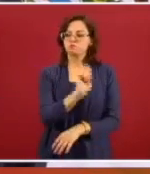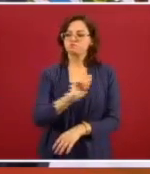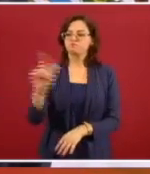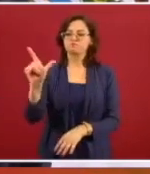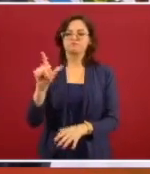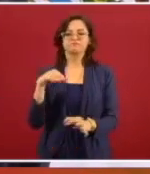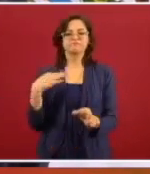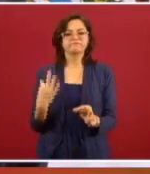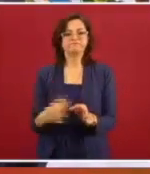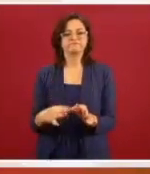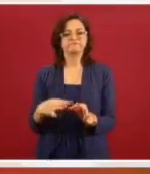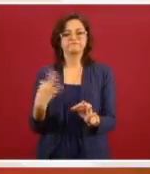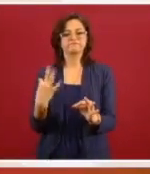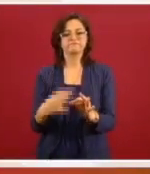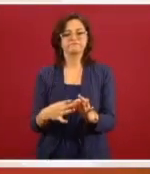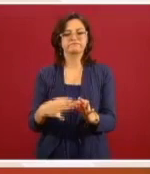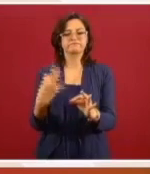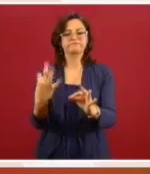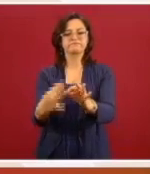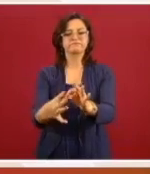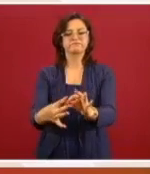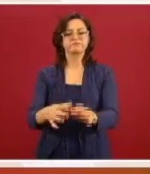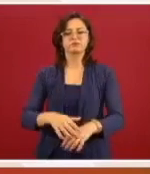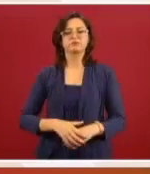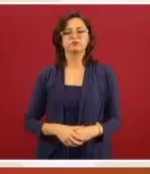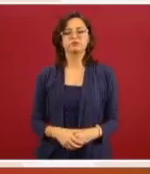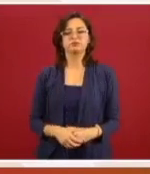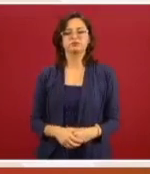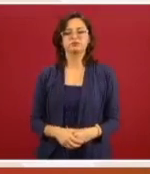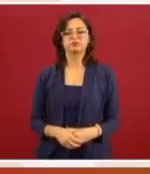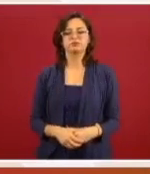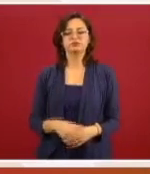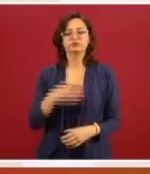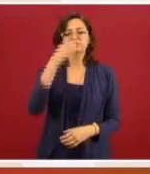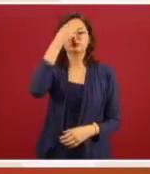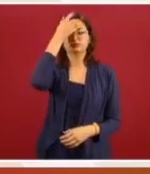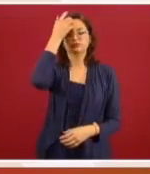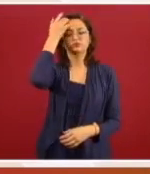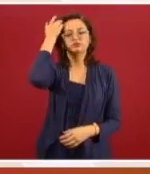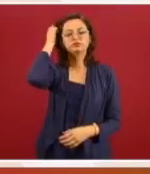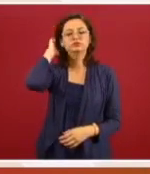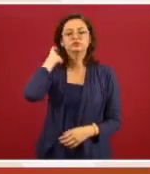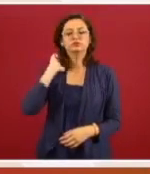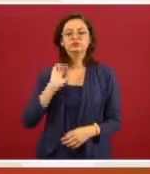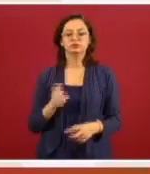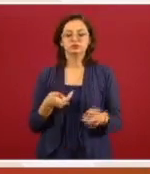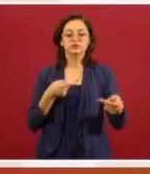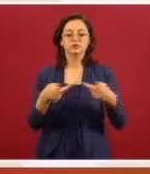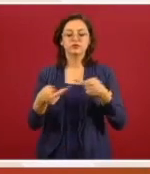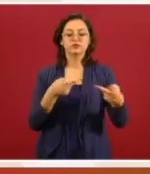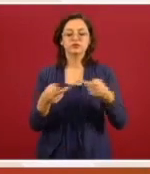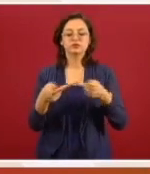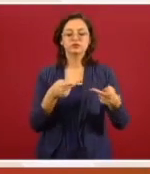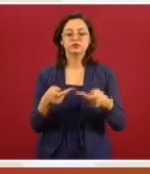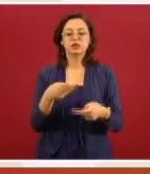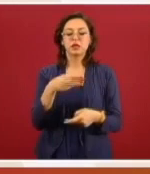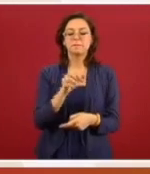disciplina en la implementación de los planes Marina y